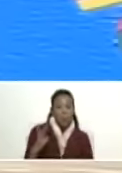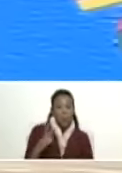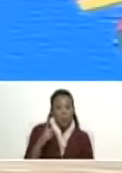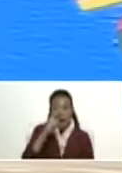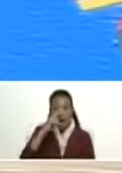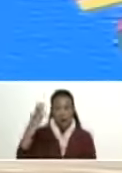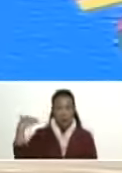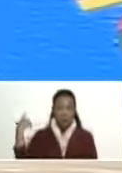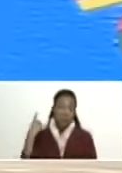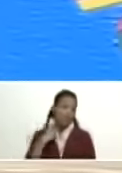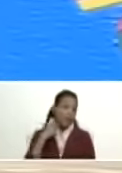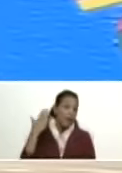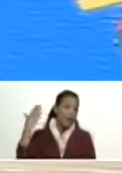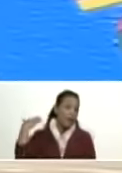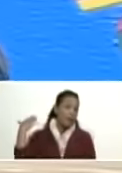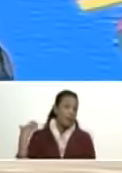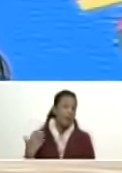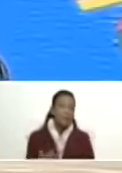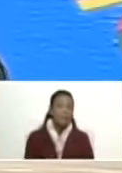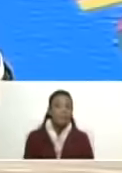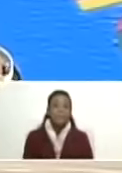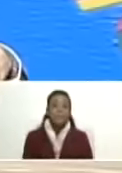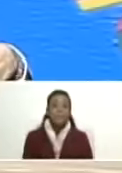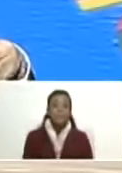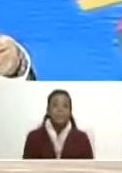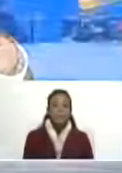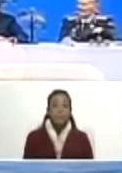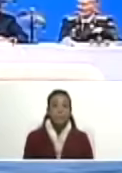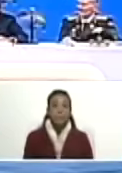entonces. Y es